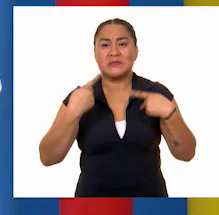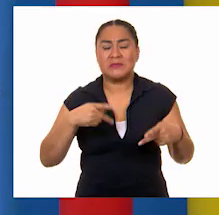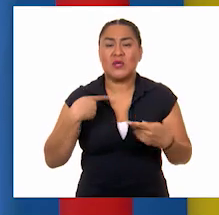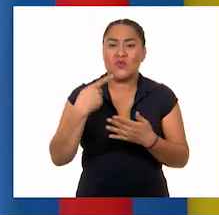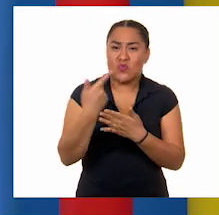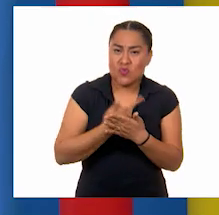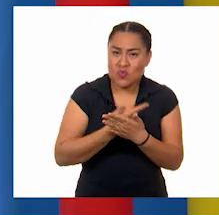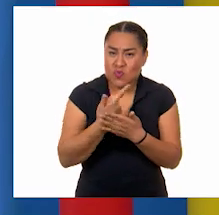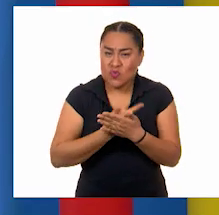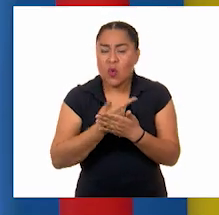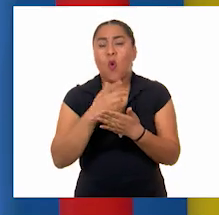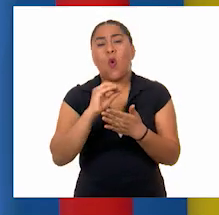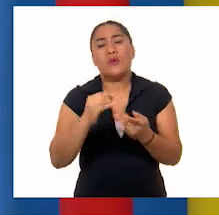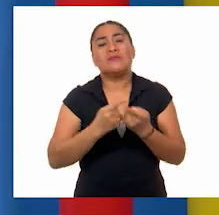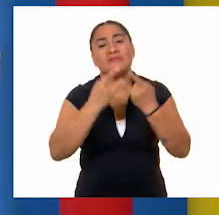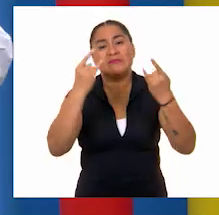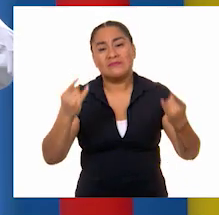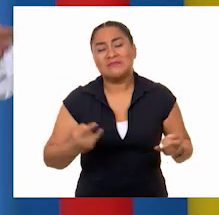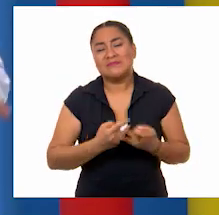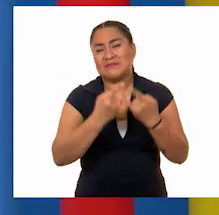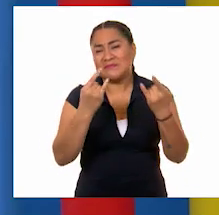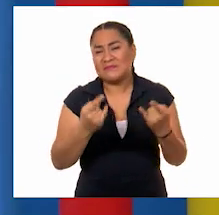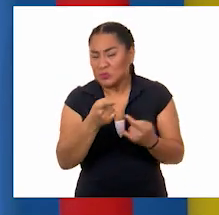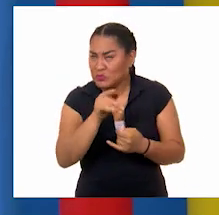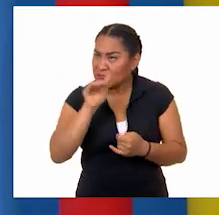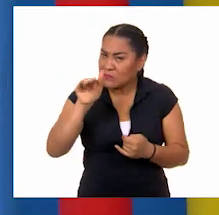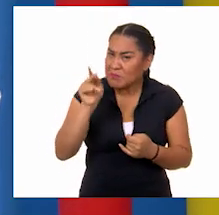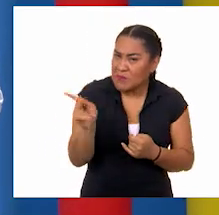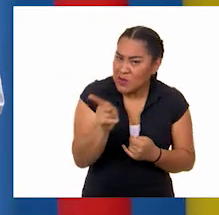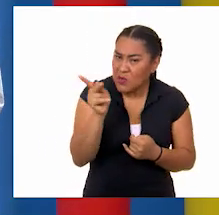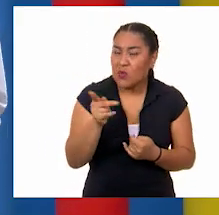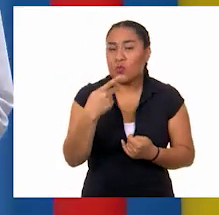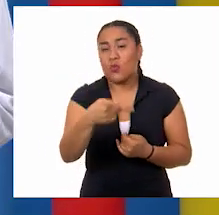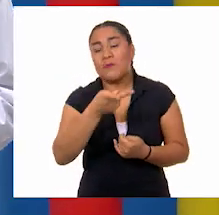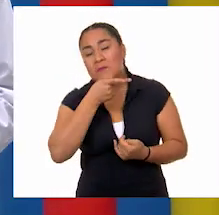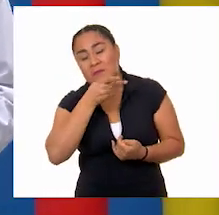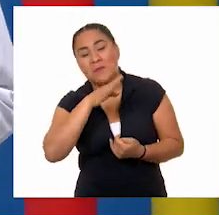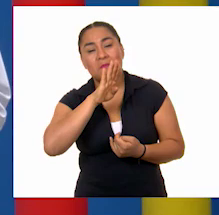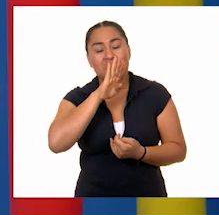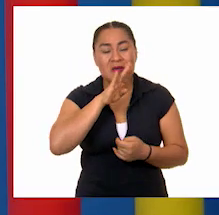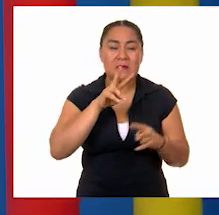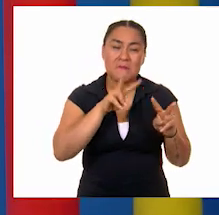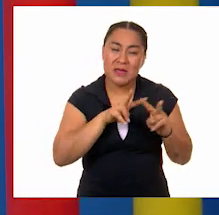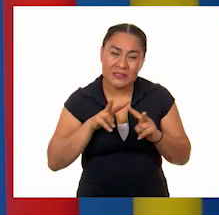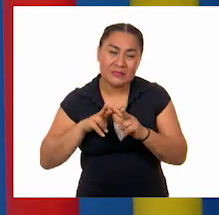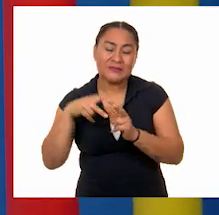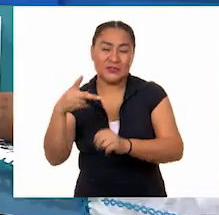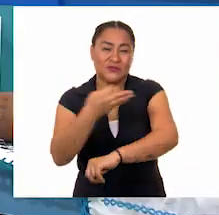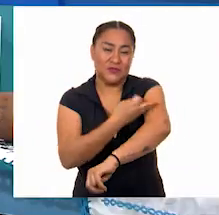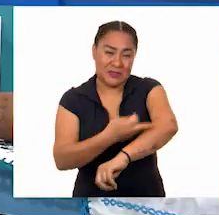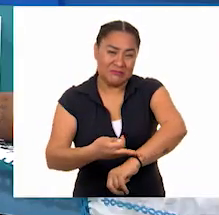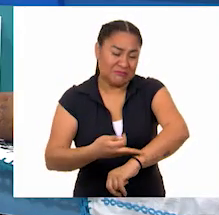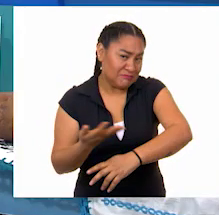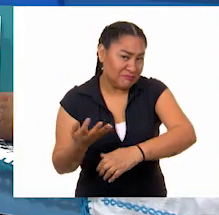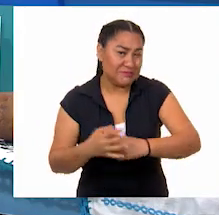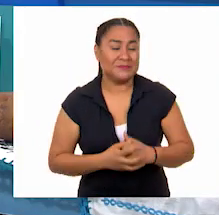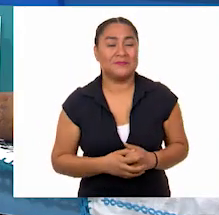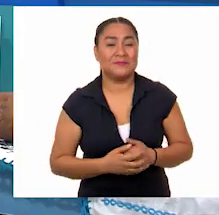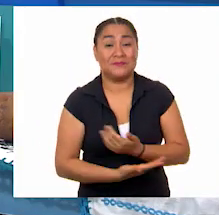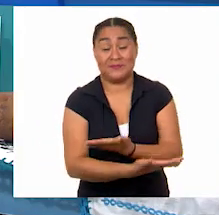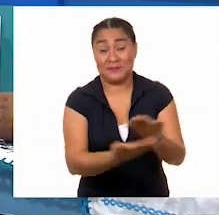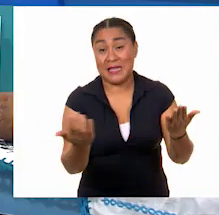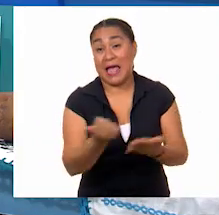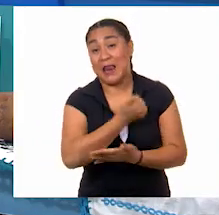contadoras y contadores de historias. Pregunten a sus papás, vecinos, amigos y familiares. Queridas